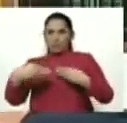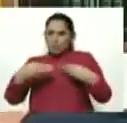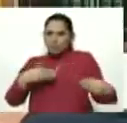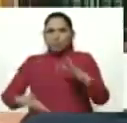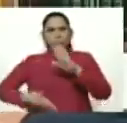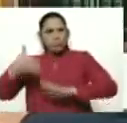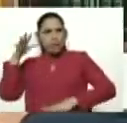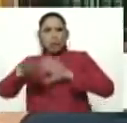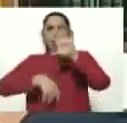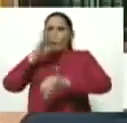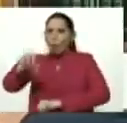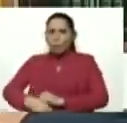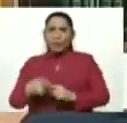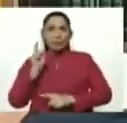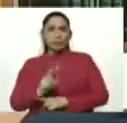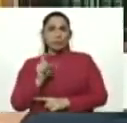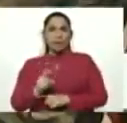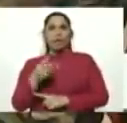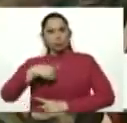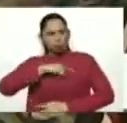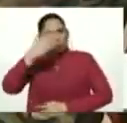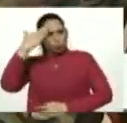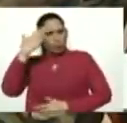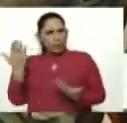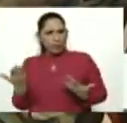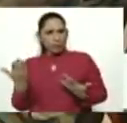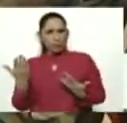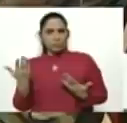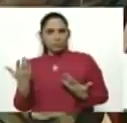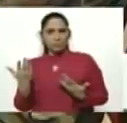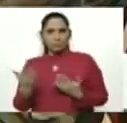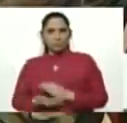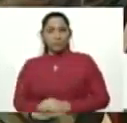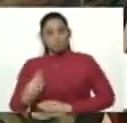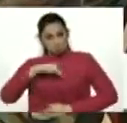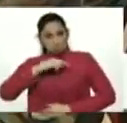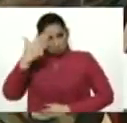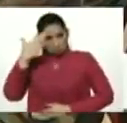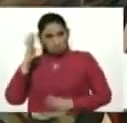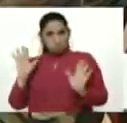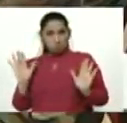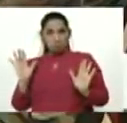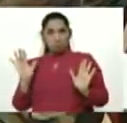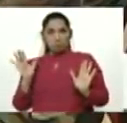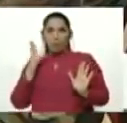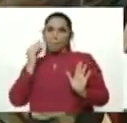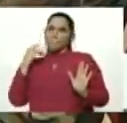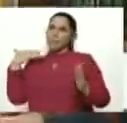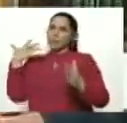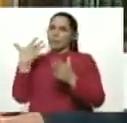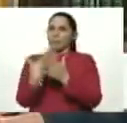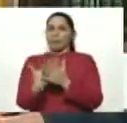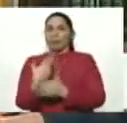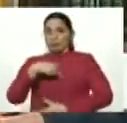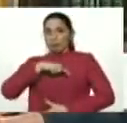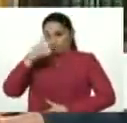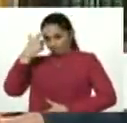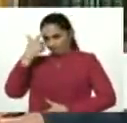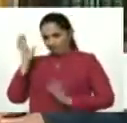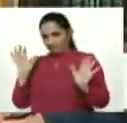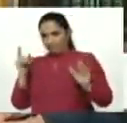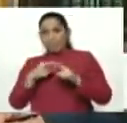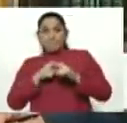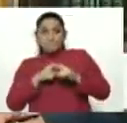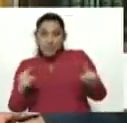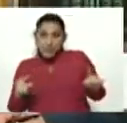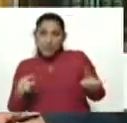las compras necesarias. Lo sabemos, ya sabemos, tenemos la experiencia. Pero